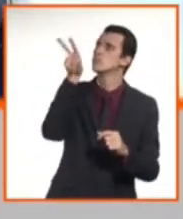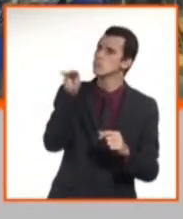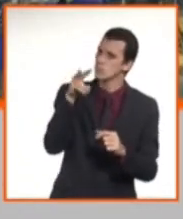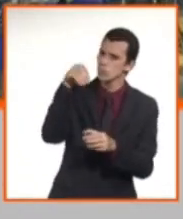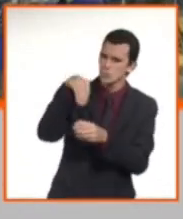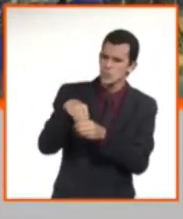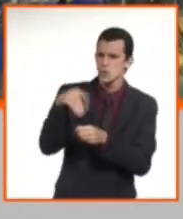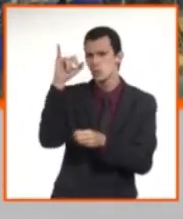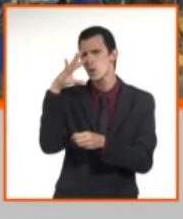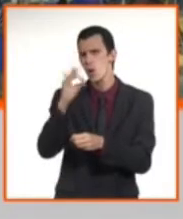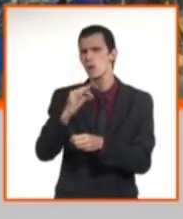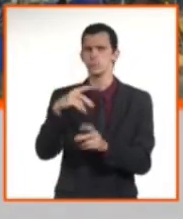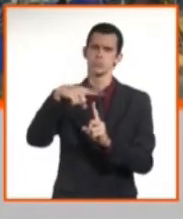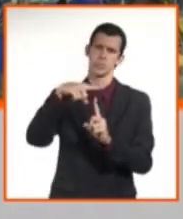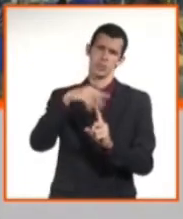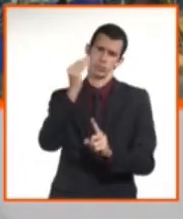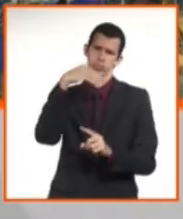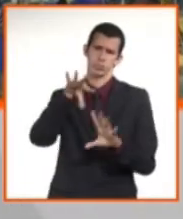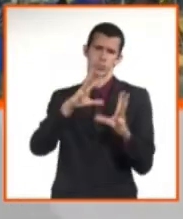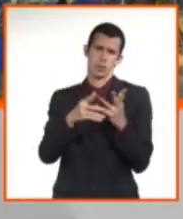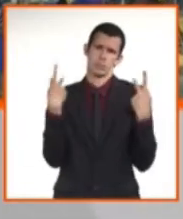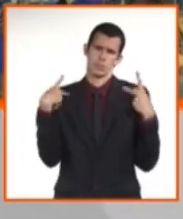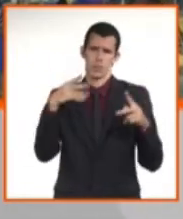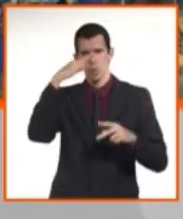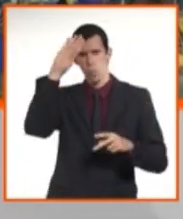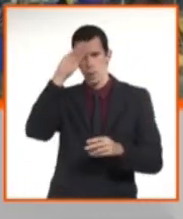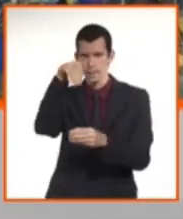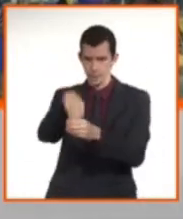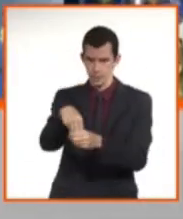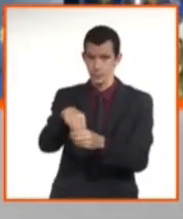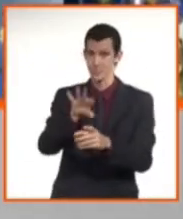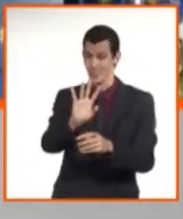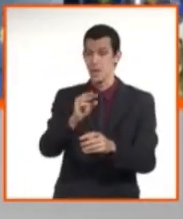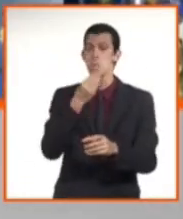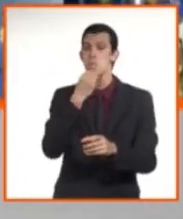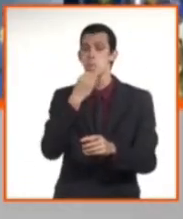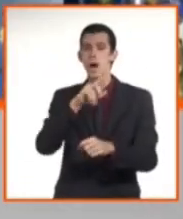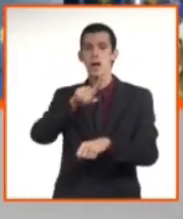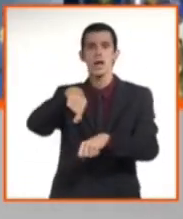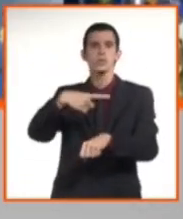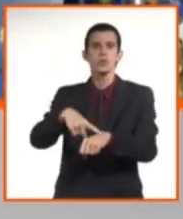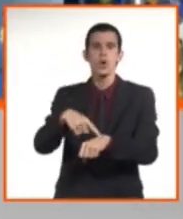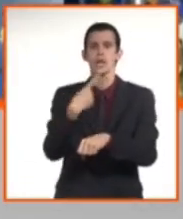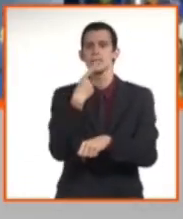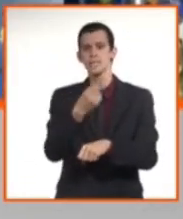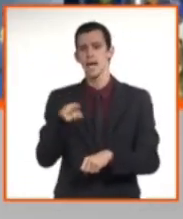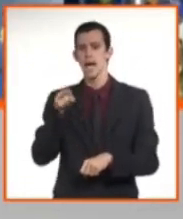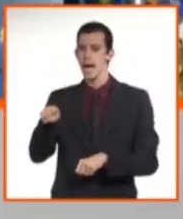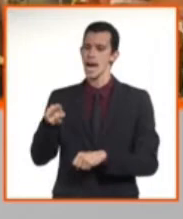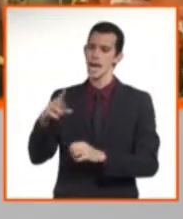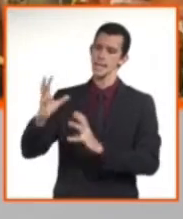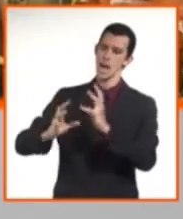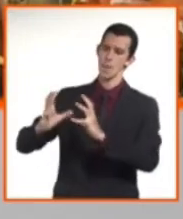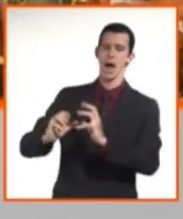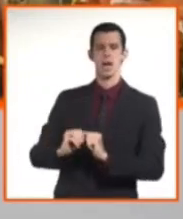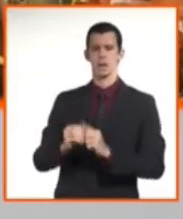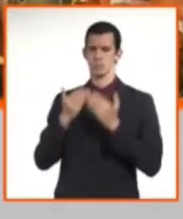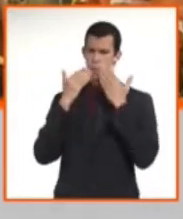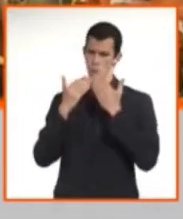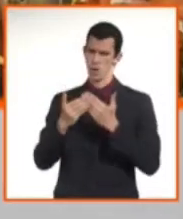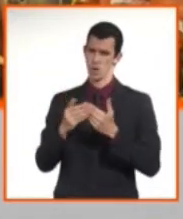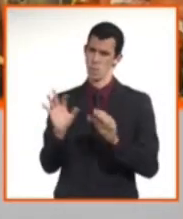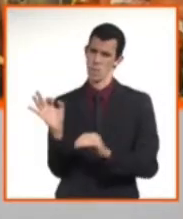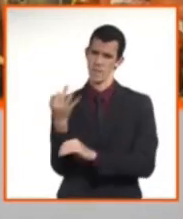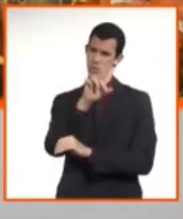de lograr mayor precisión en las horas que se extienden. Y además, decir que estos grupos que se extienden se les mantiene